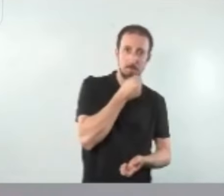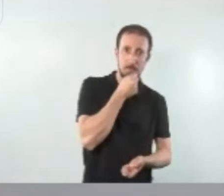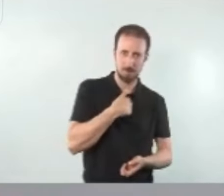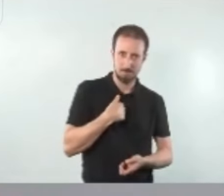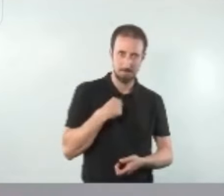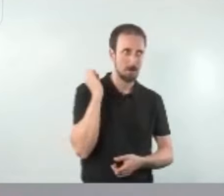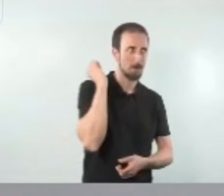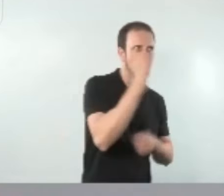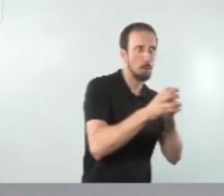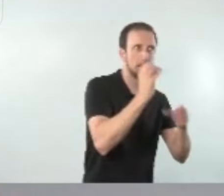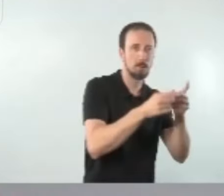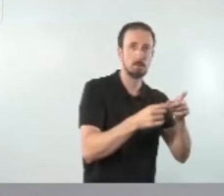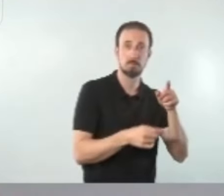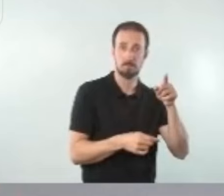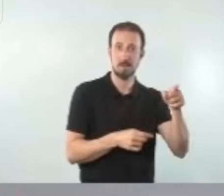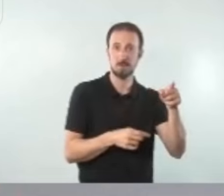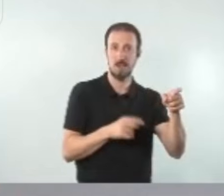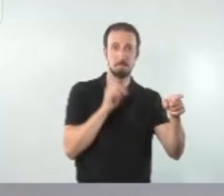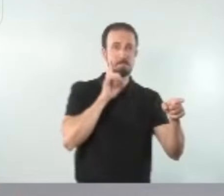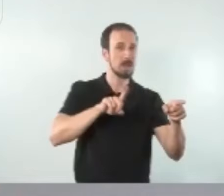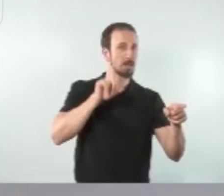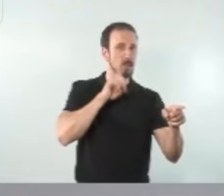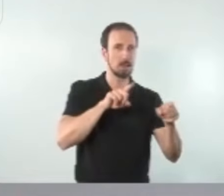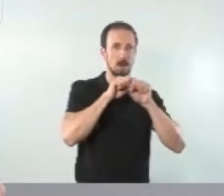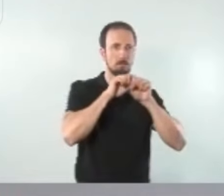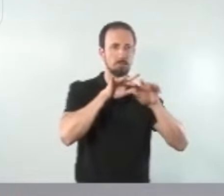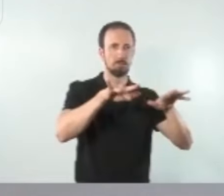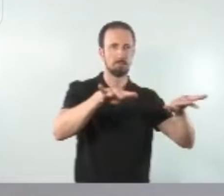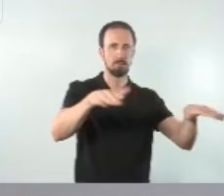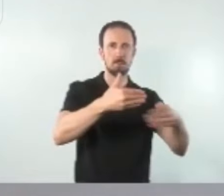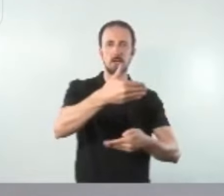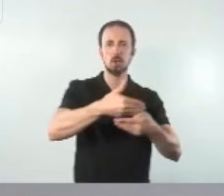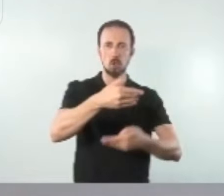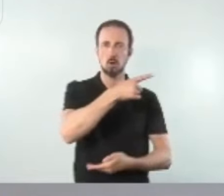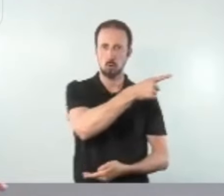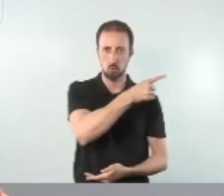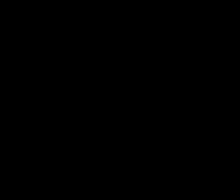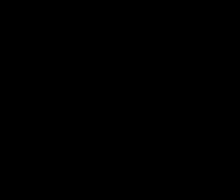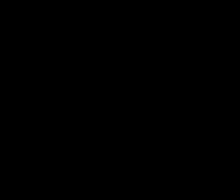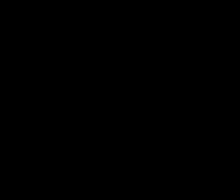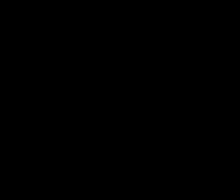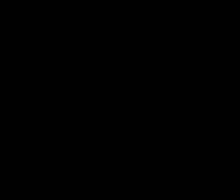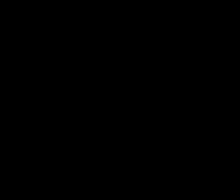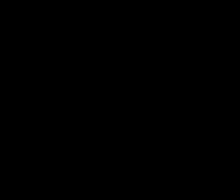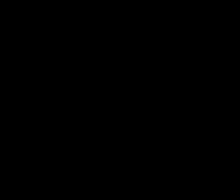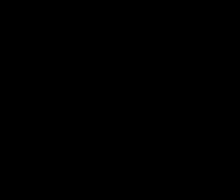Eso se difundió en algunos diarios que usted financia, como OK Diario.